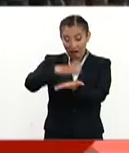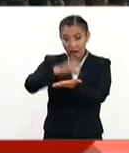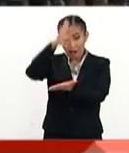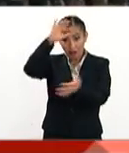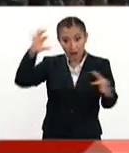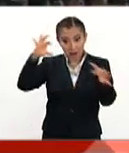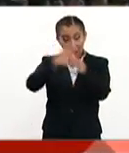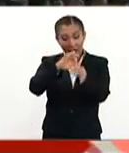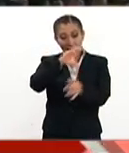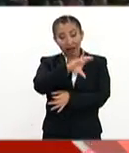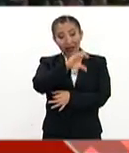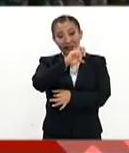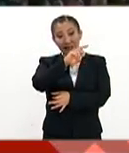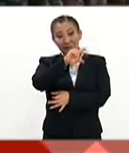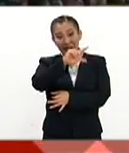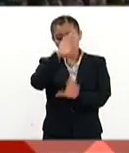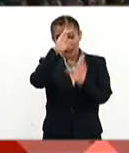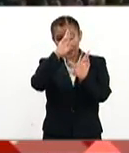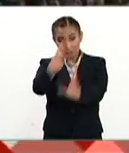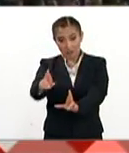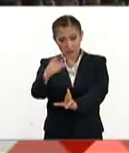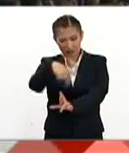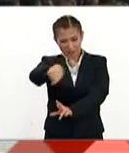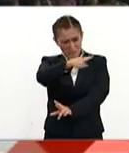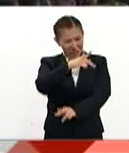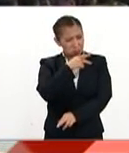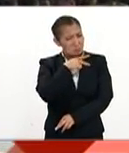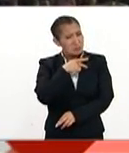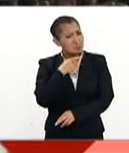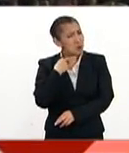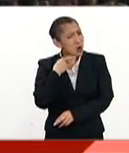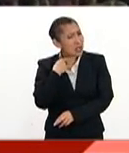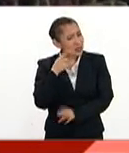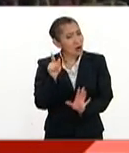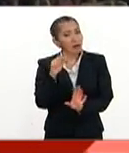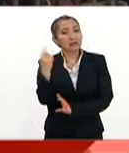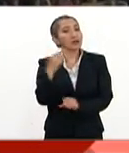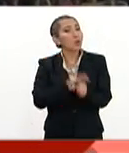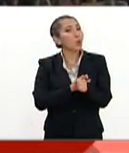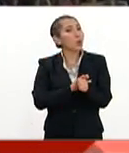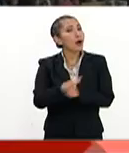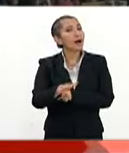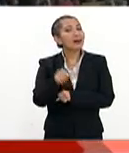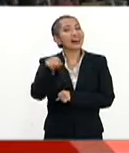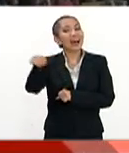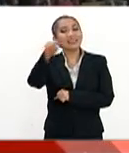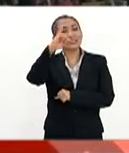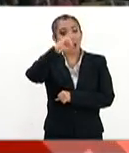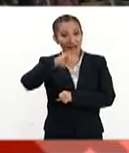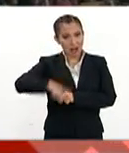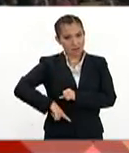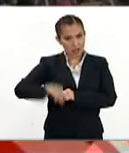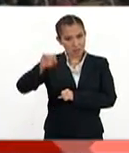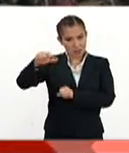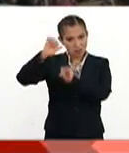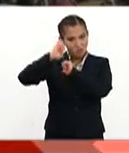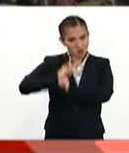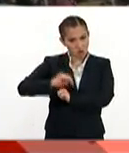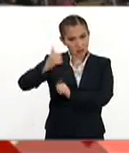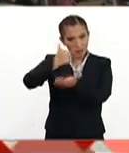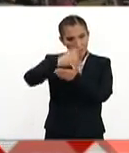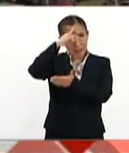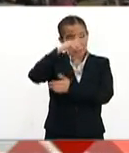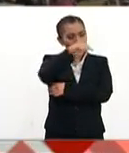en la Ciudad de México entre los partidos políticos. Lo que se requiere es que el jefe de gobierno y